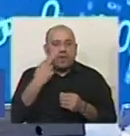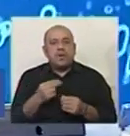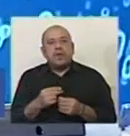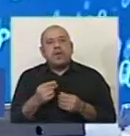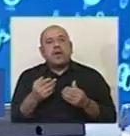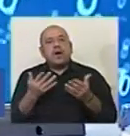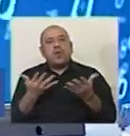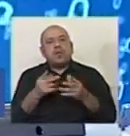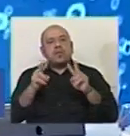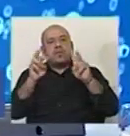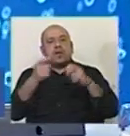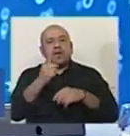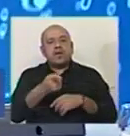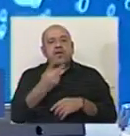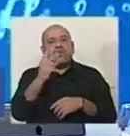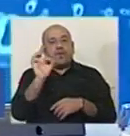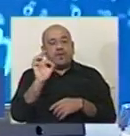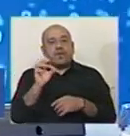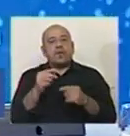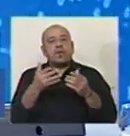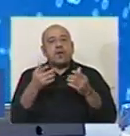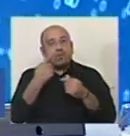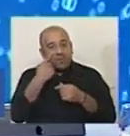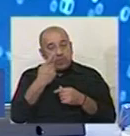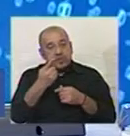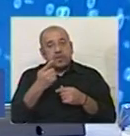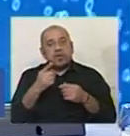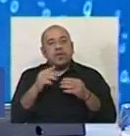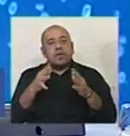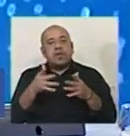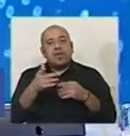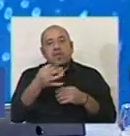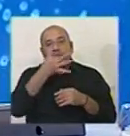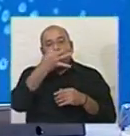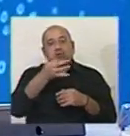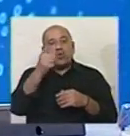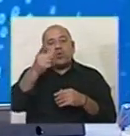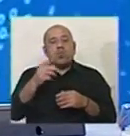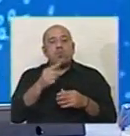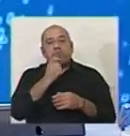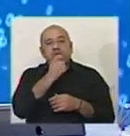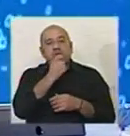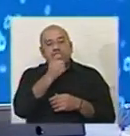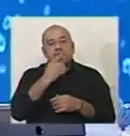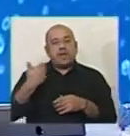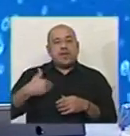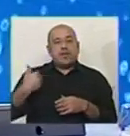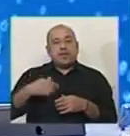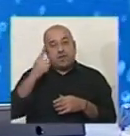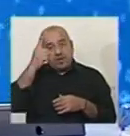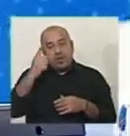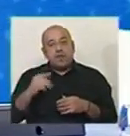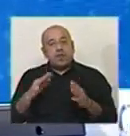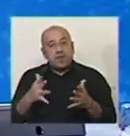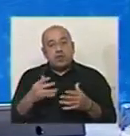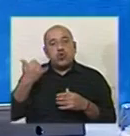del G20, por lo menos este bloque del G20, vamos a escuchar una palabra desde Argentina, de Juan Ignacio Tejedor, un periodista